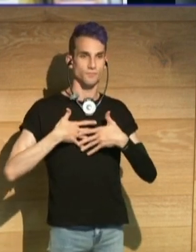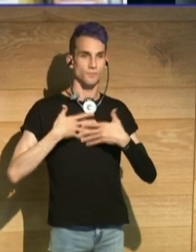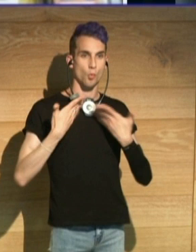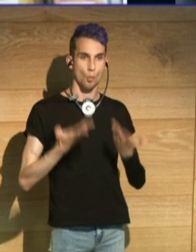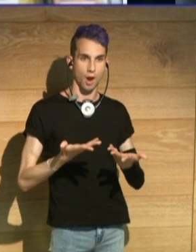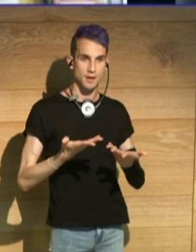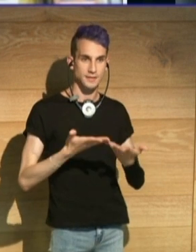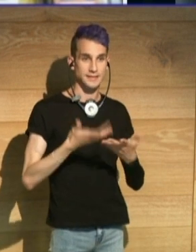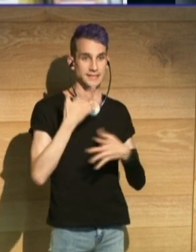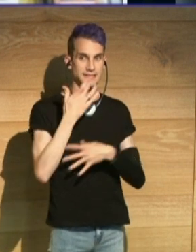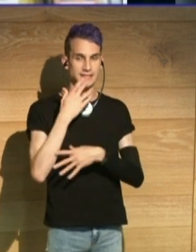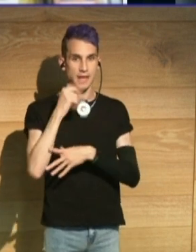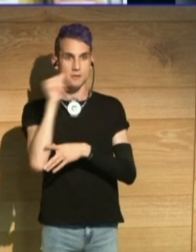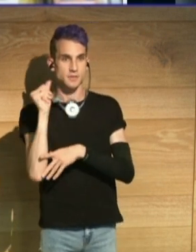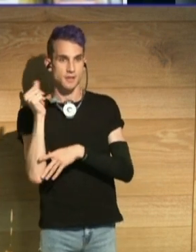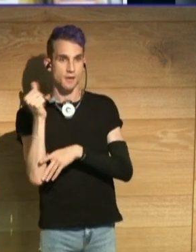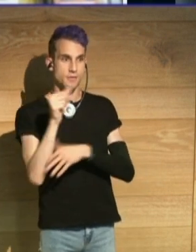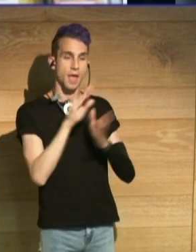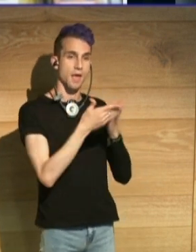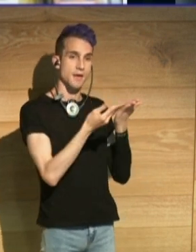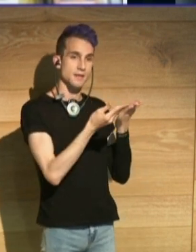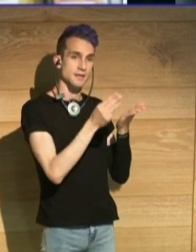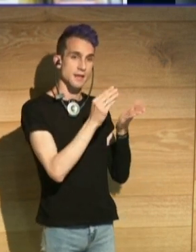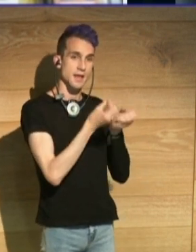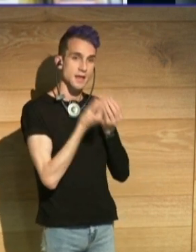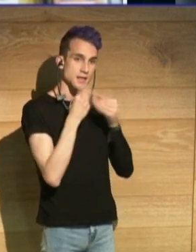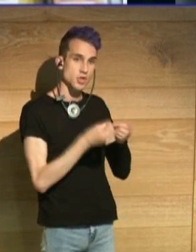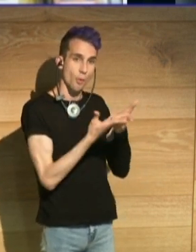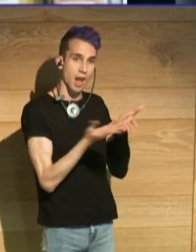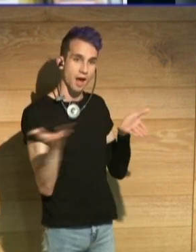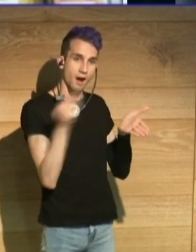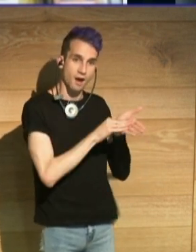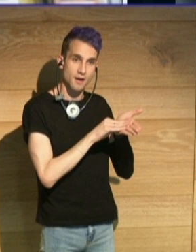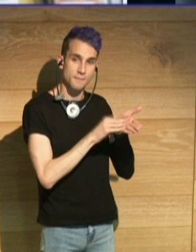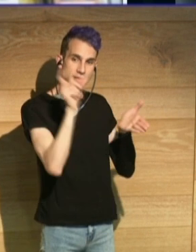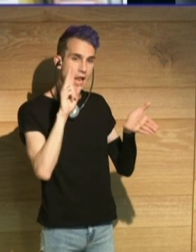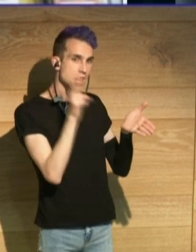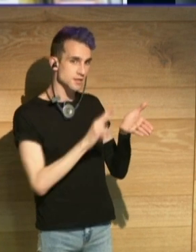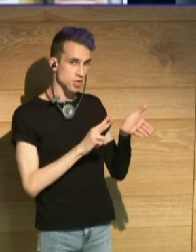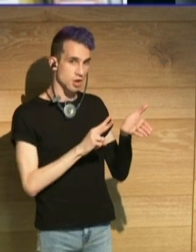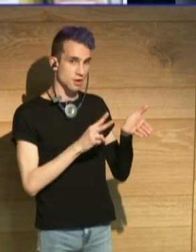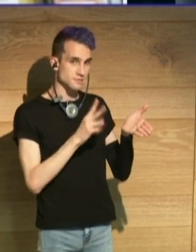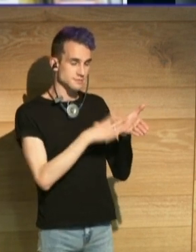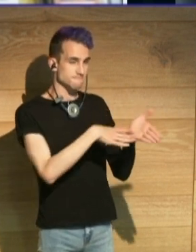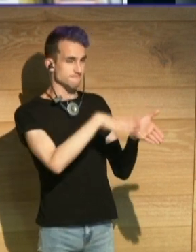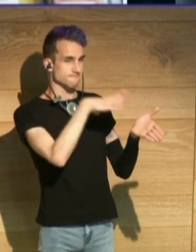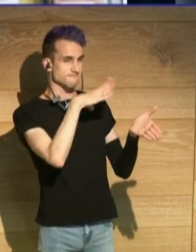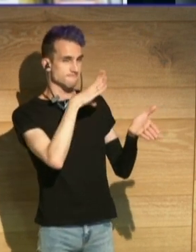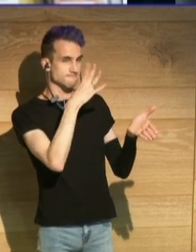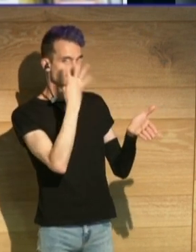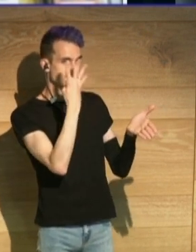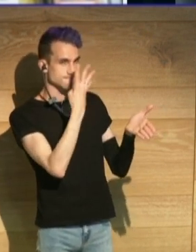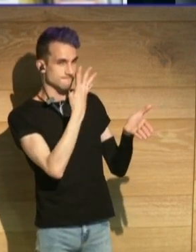convirtiendo Mussolini en un personaje de novela, el lector, en contra de mis intenciones, en el lector se pudiera generar una especie